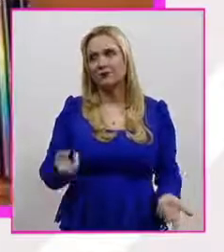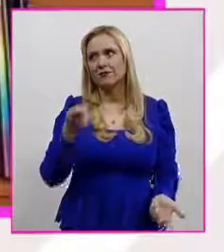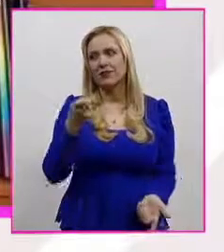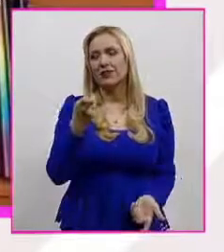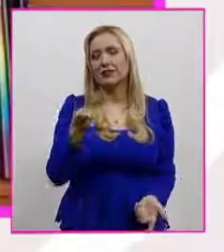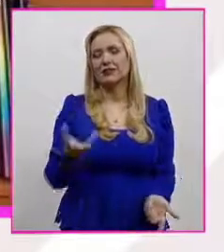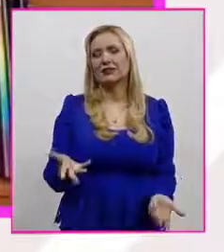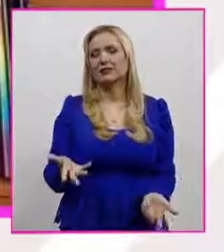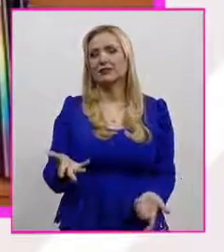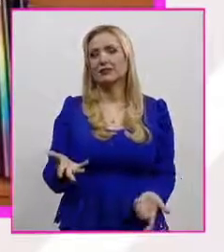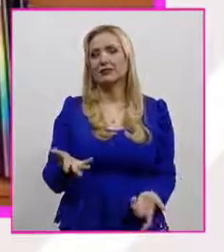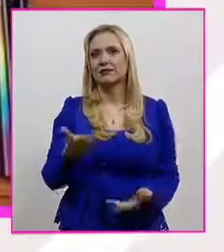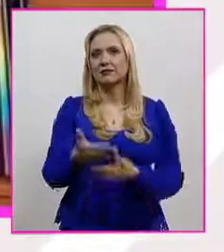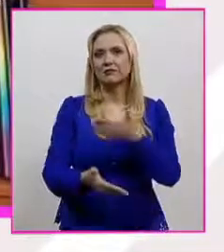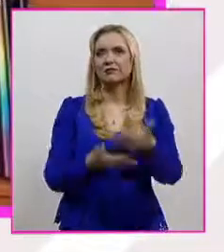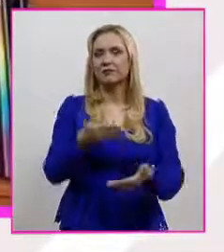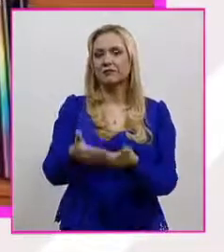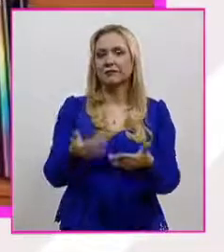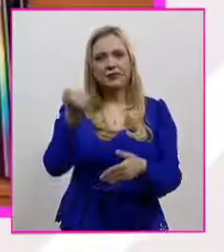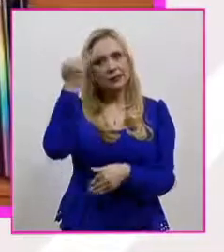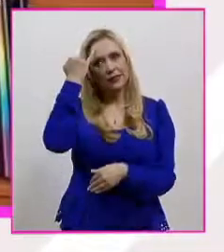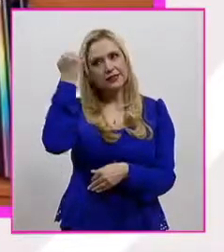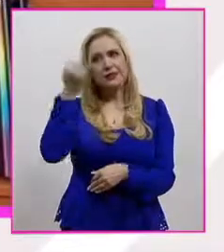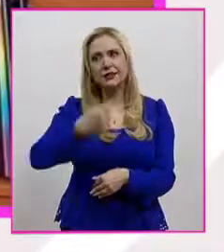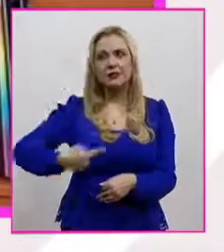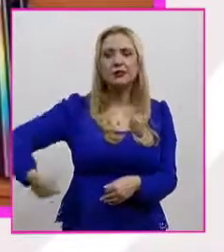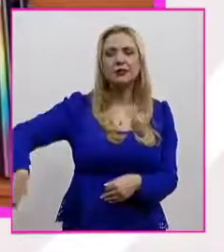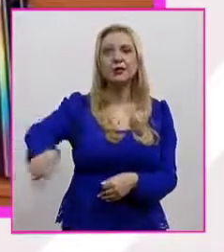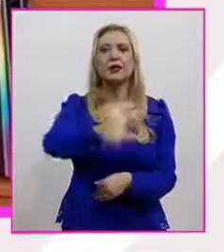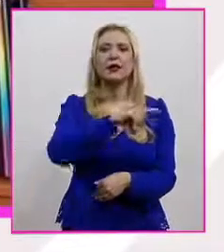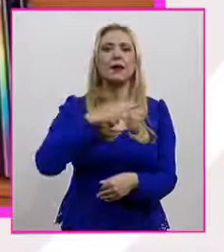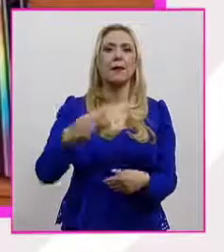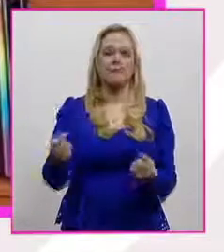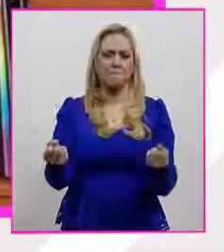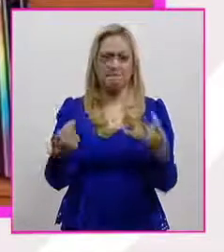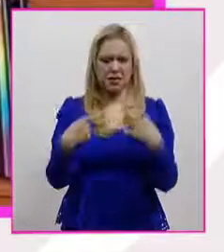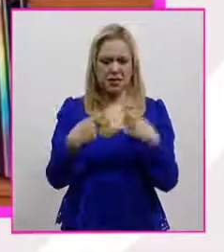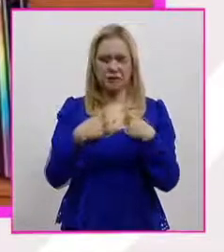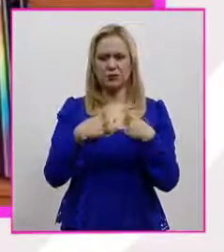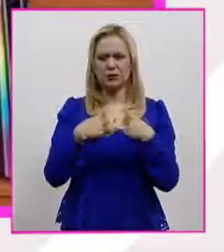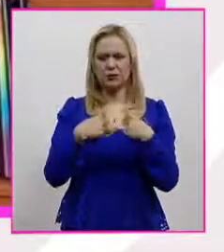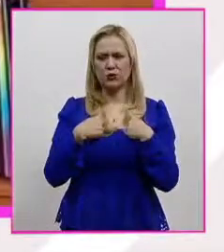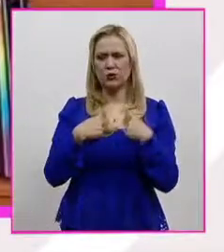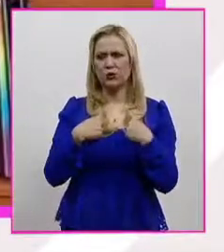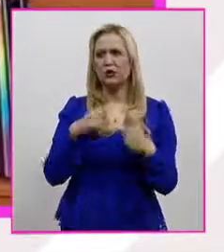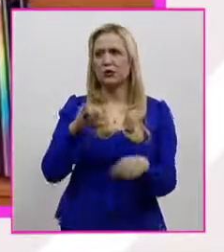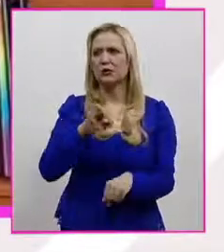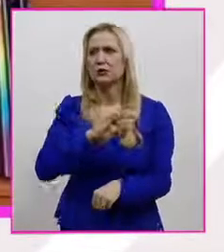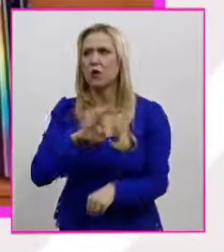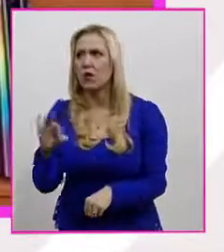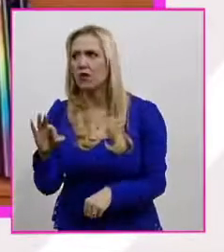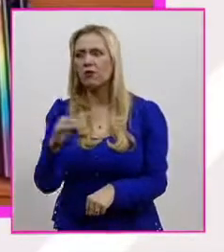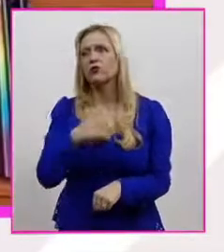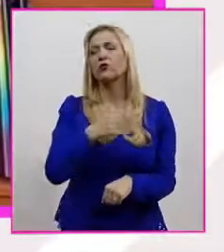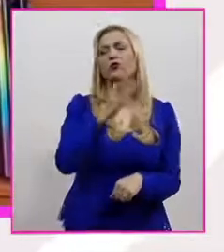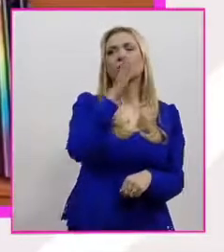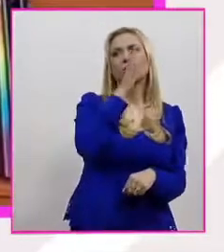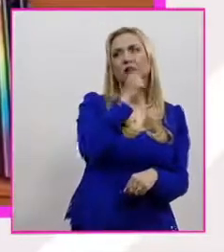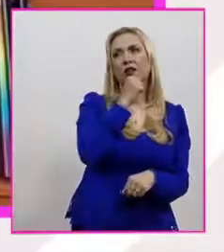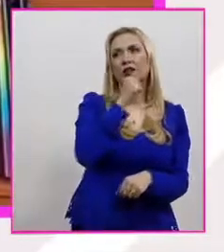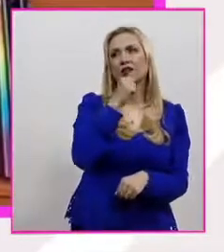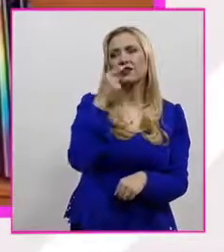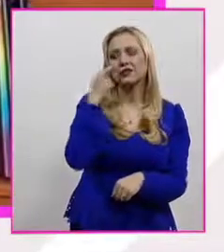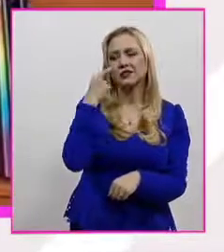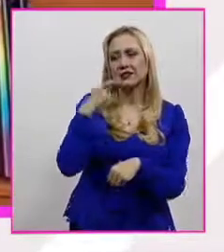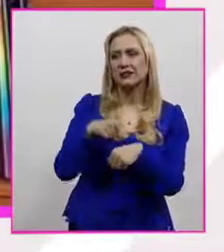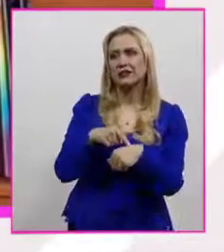esta idea de nosotras y de nosotros mismos sobre qué podemos llegar a hacer o hacia